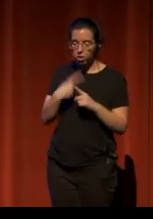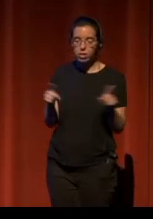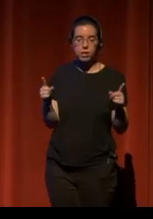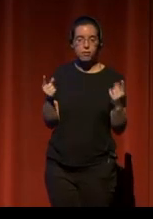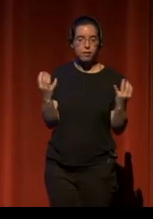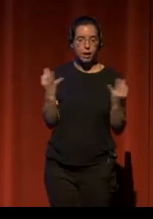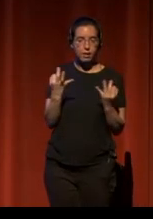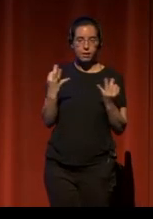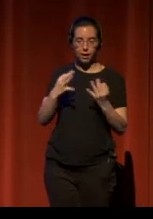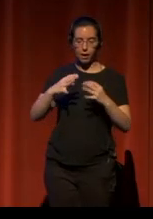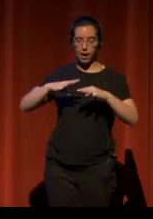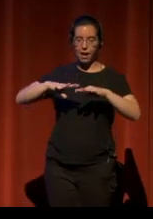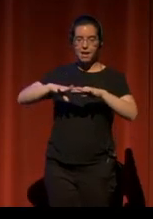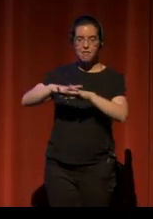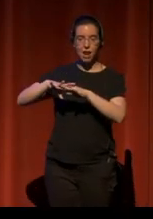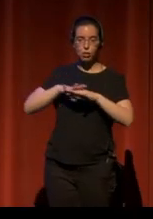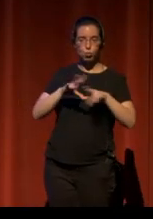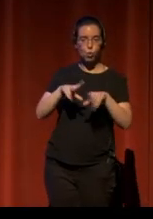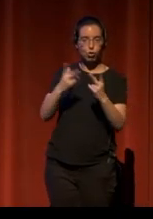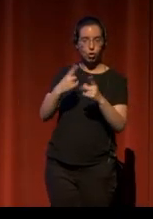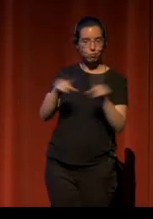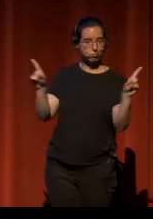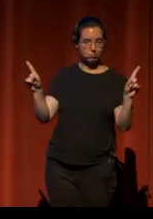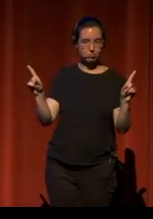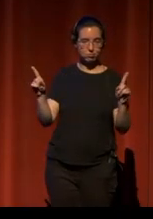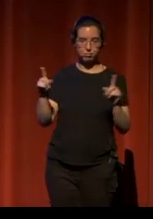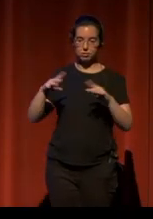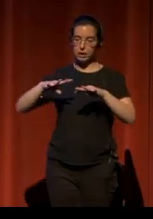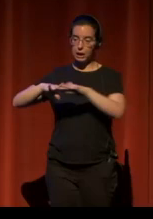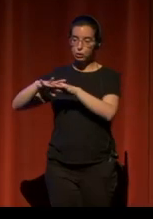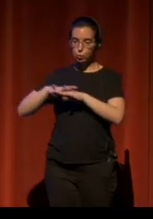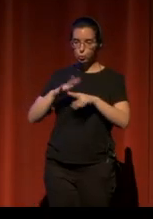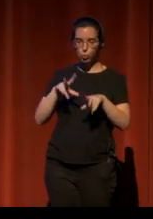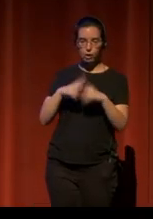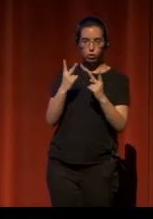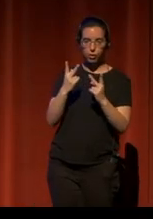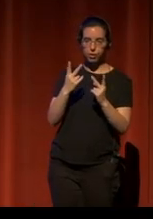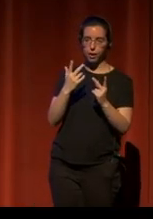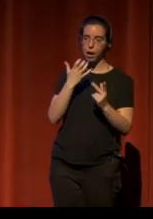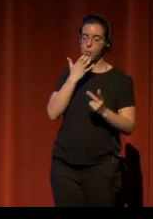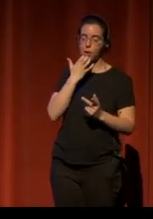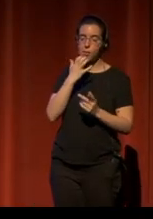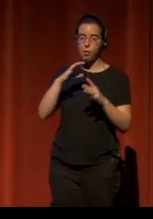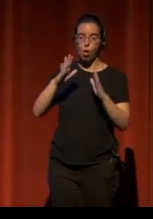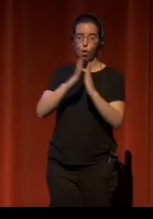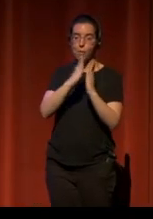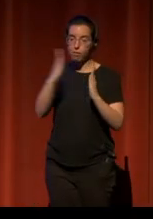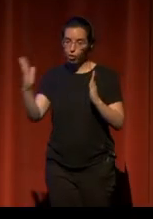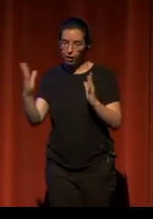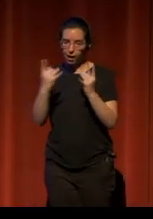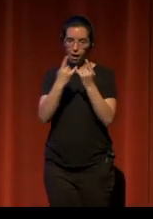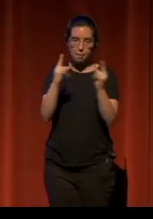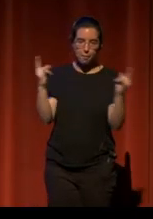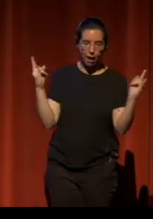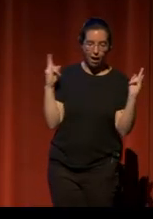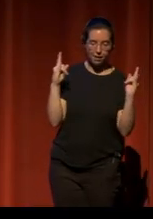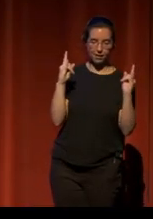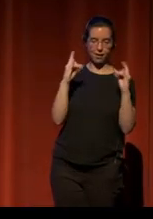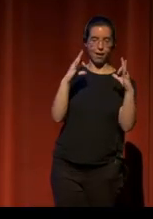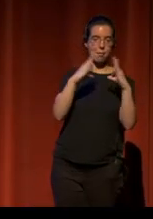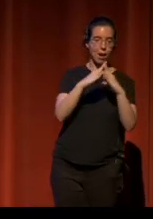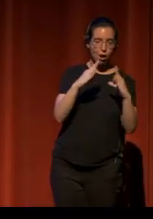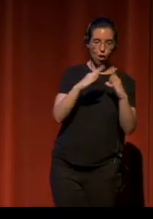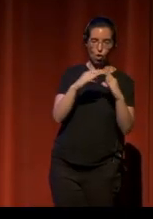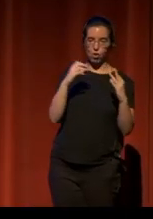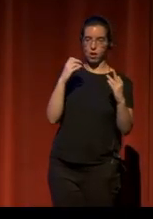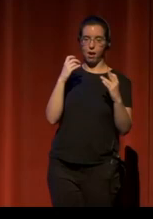las infraestructuras sociales las infraestructuras sociales como las bibliotecas los parques las parroquias las barberías